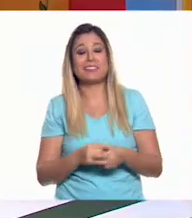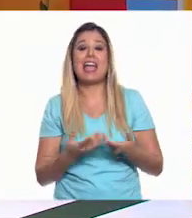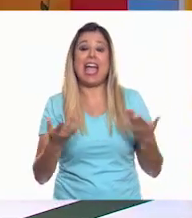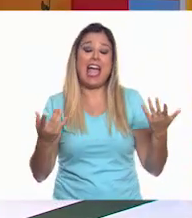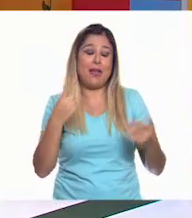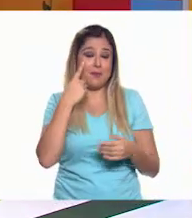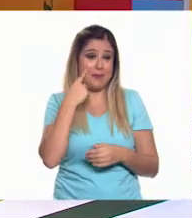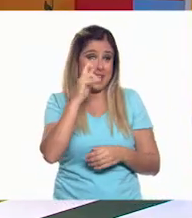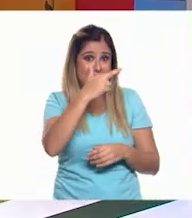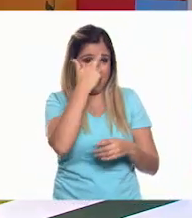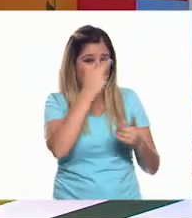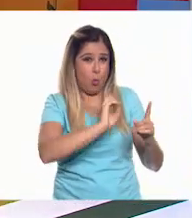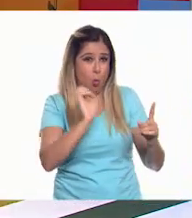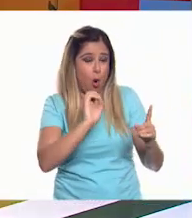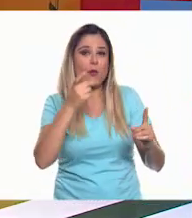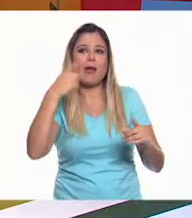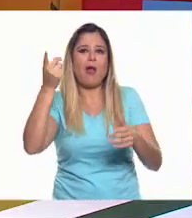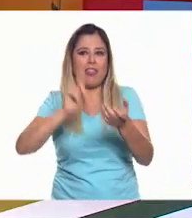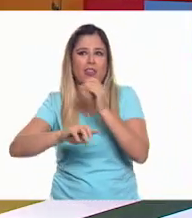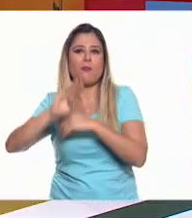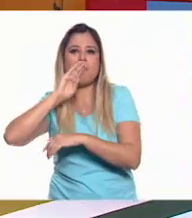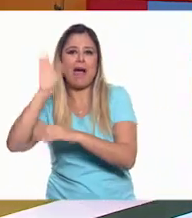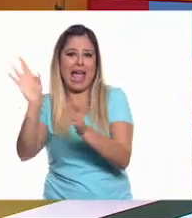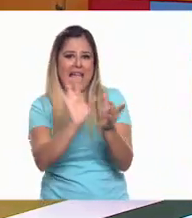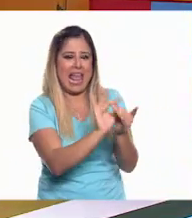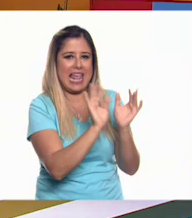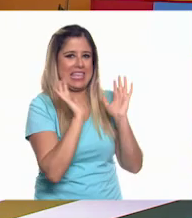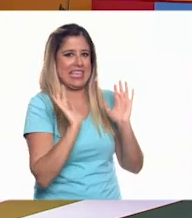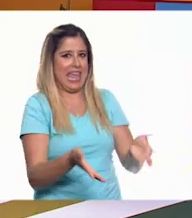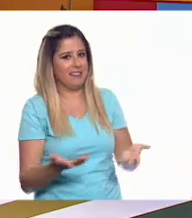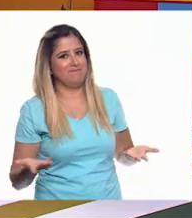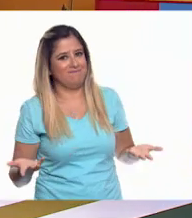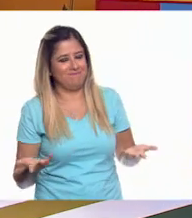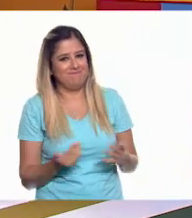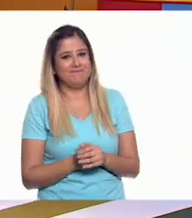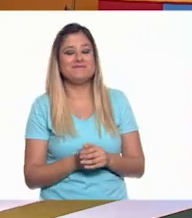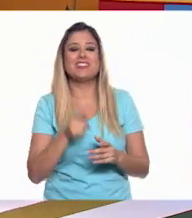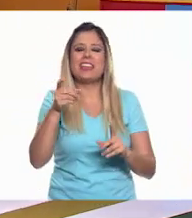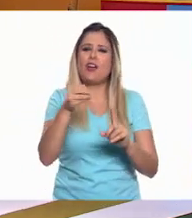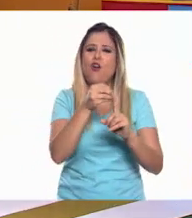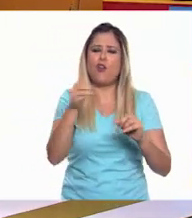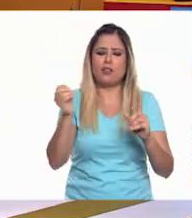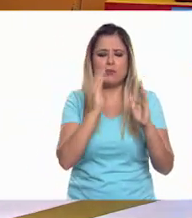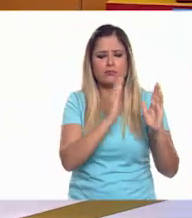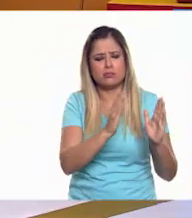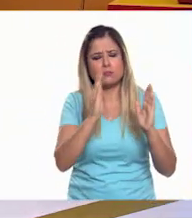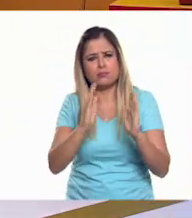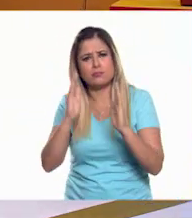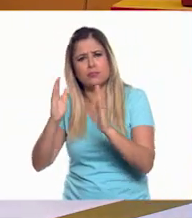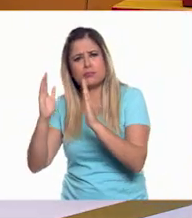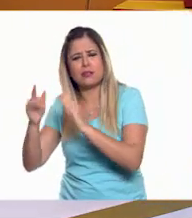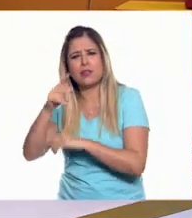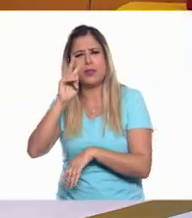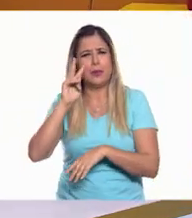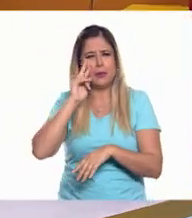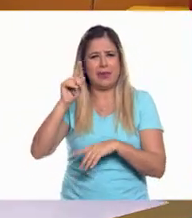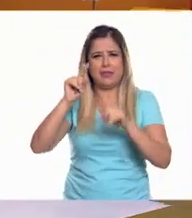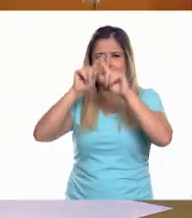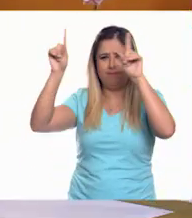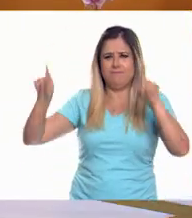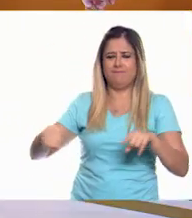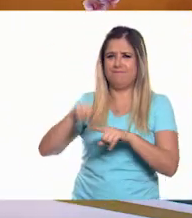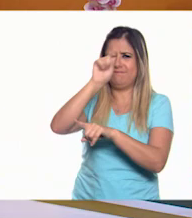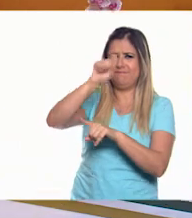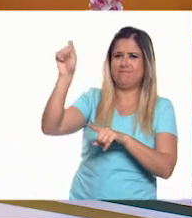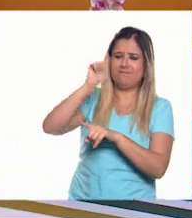sí hubo quien te lo pudiera contar. Sí. Muy bien, vamos a seguir platicando sobre el orden cronológico y como pueden ver aquí en el pizarrón,